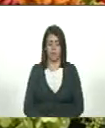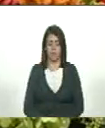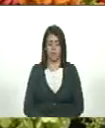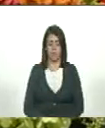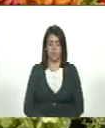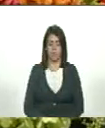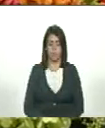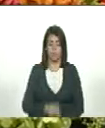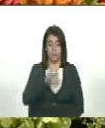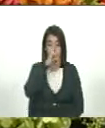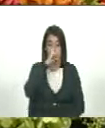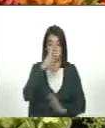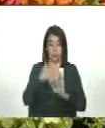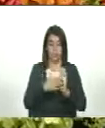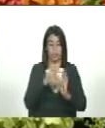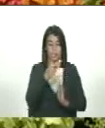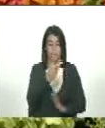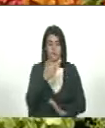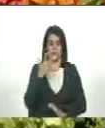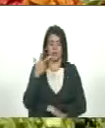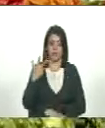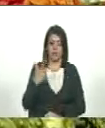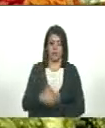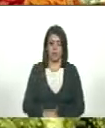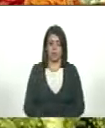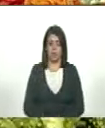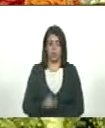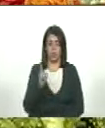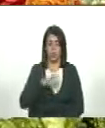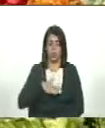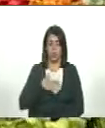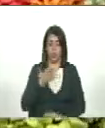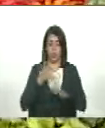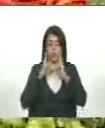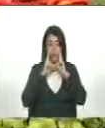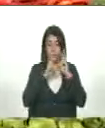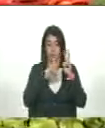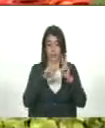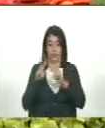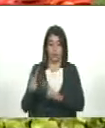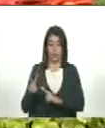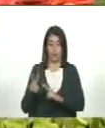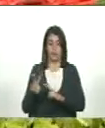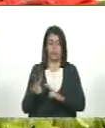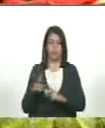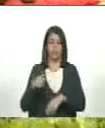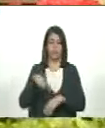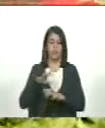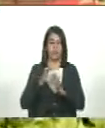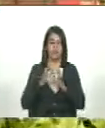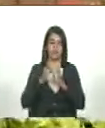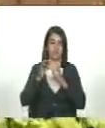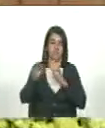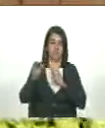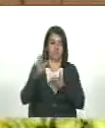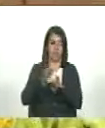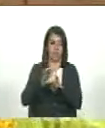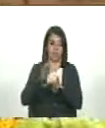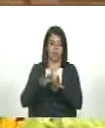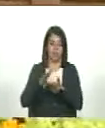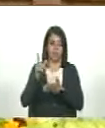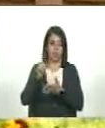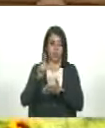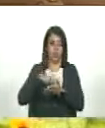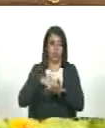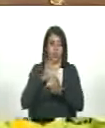Año 2023 no puede verse de forma aislada sin considerar